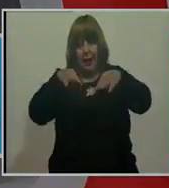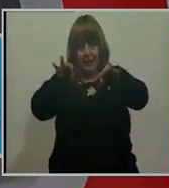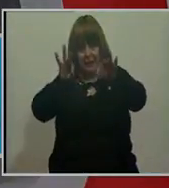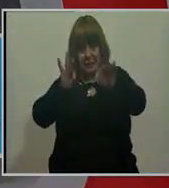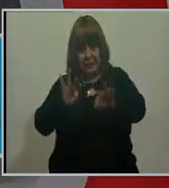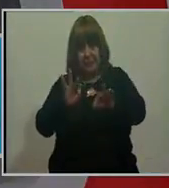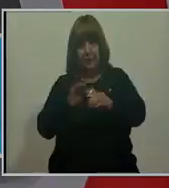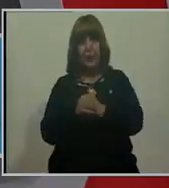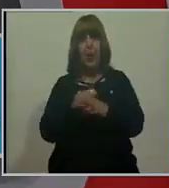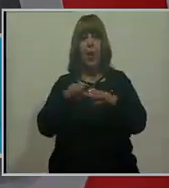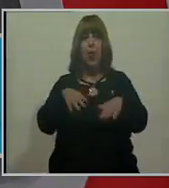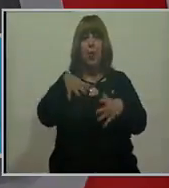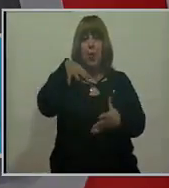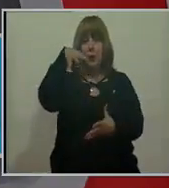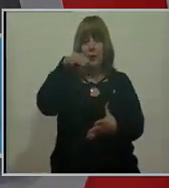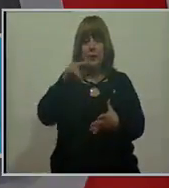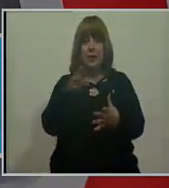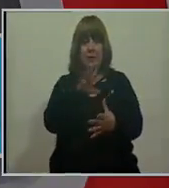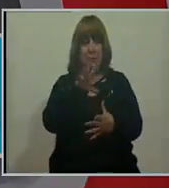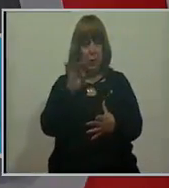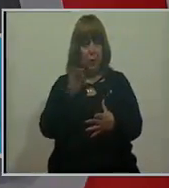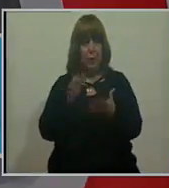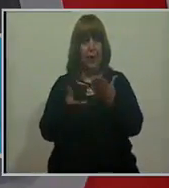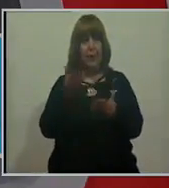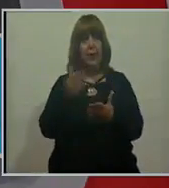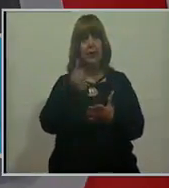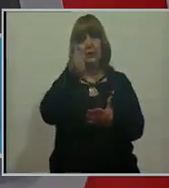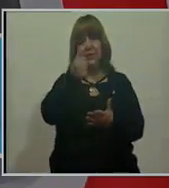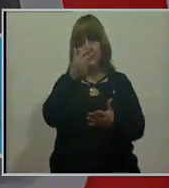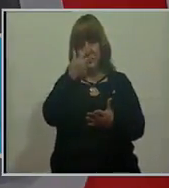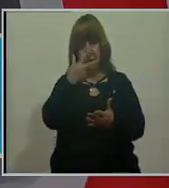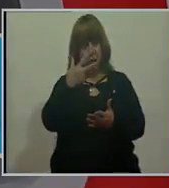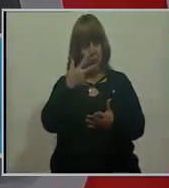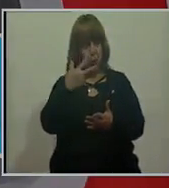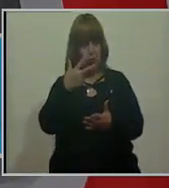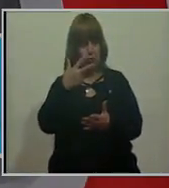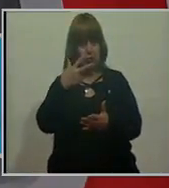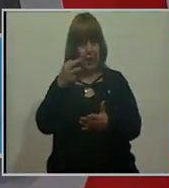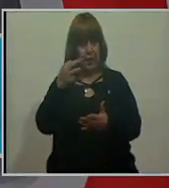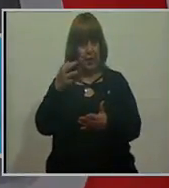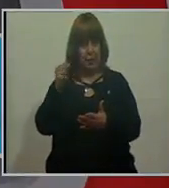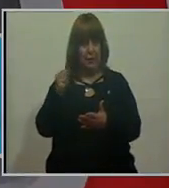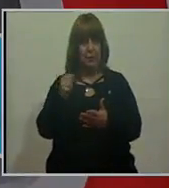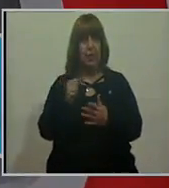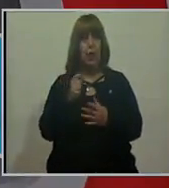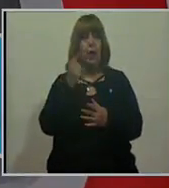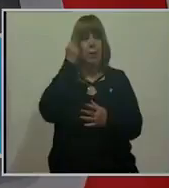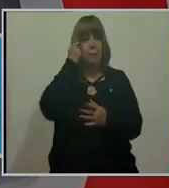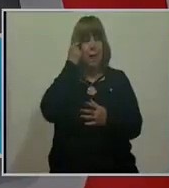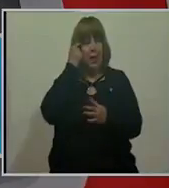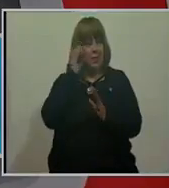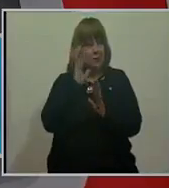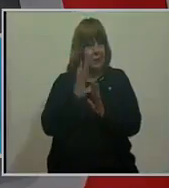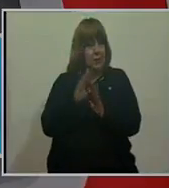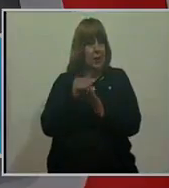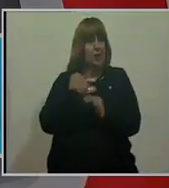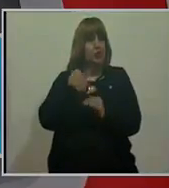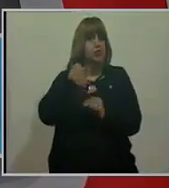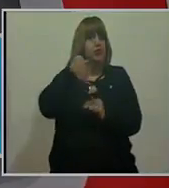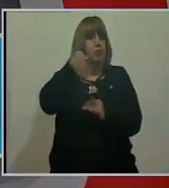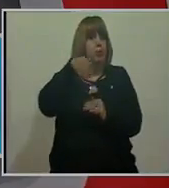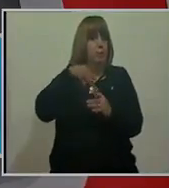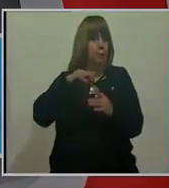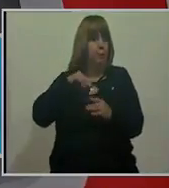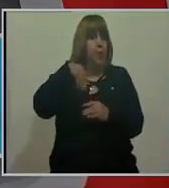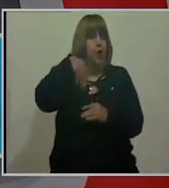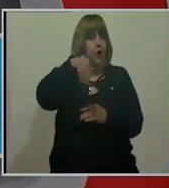50 kilos actualmente está a 630 pesos y temen que llegue a los 800. Acá hay 170 pesos de